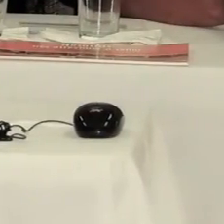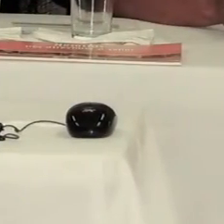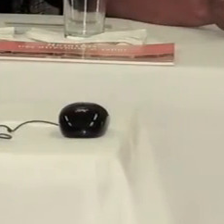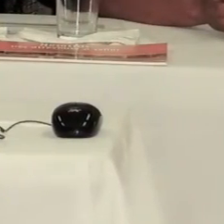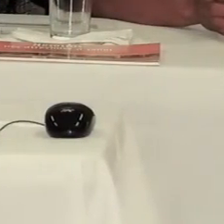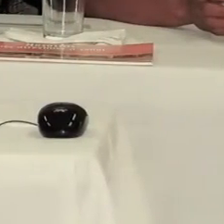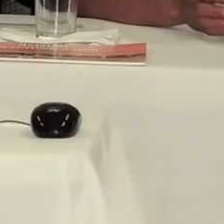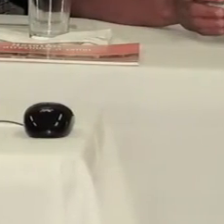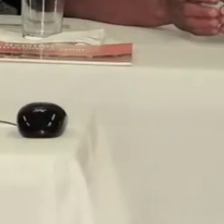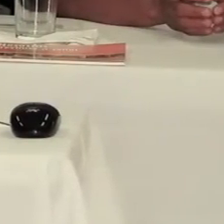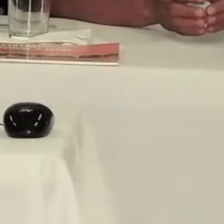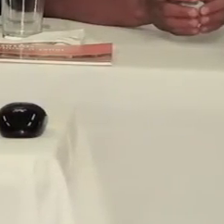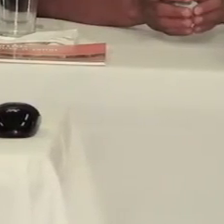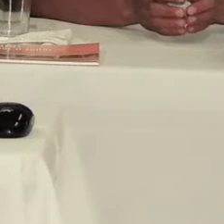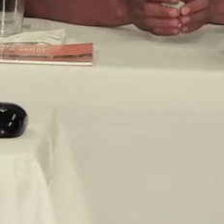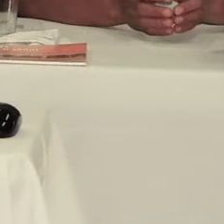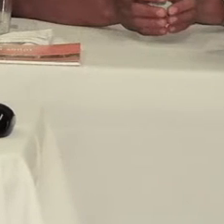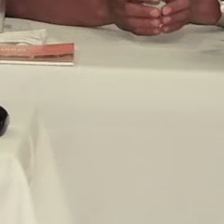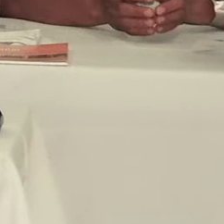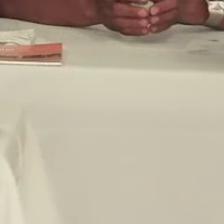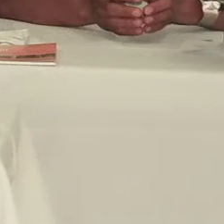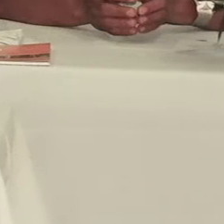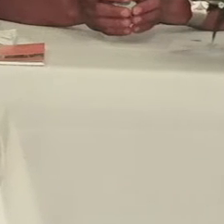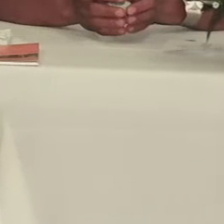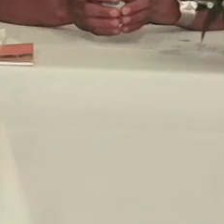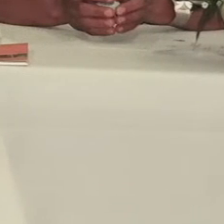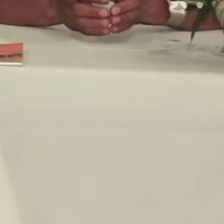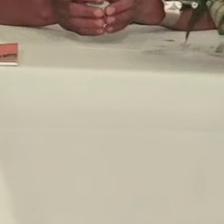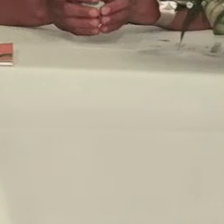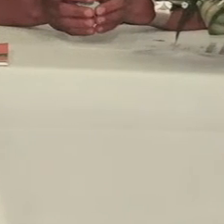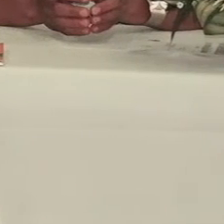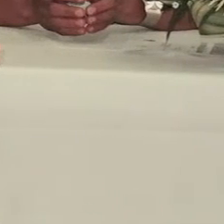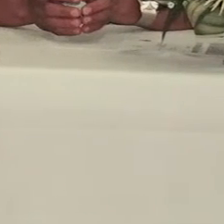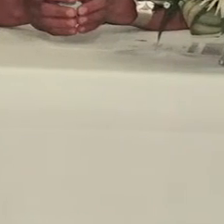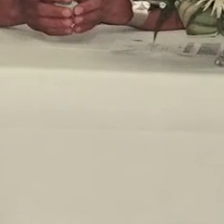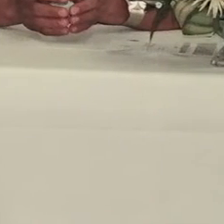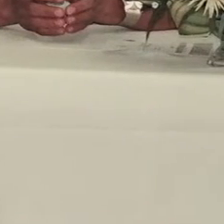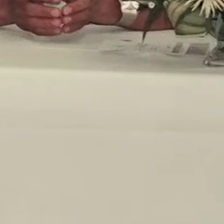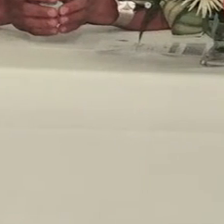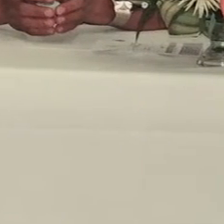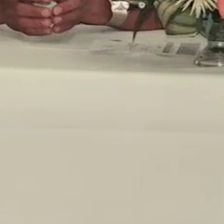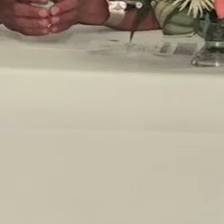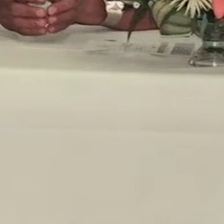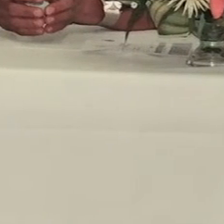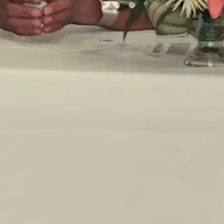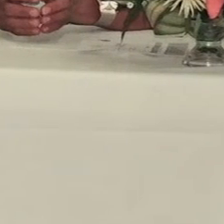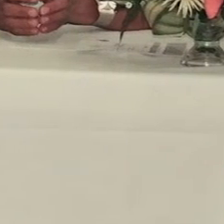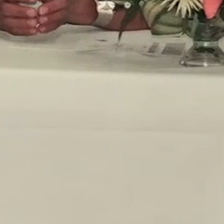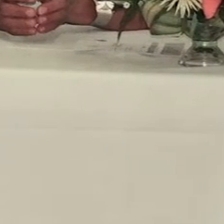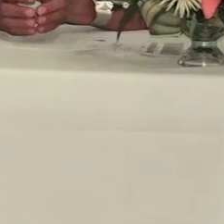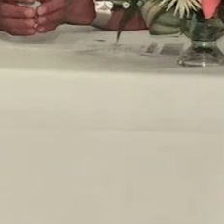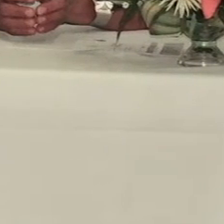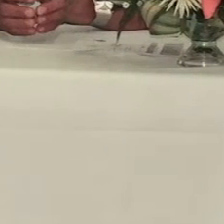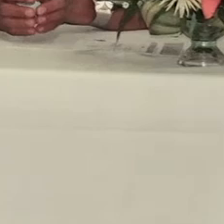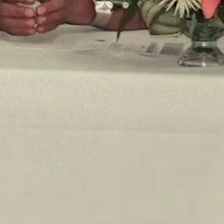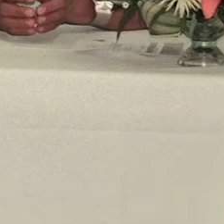fuerte con ellos obstáculo porque la mayoría son mujeres este